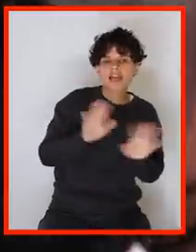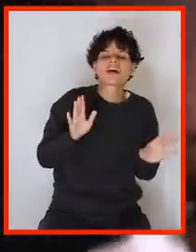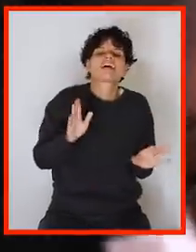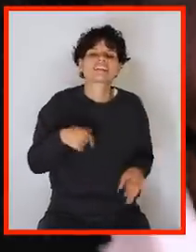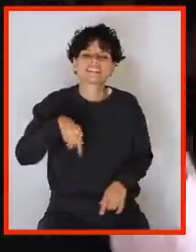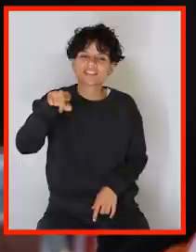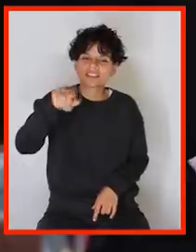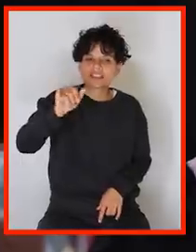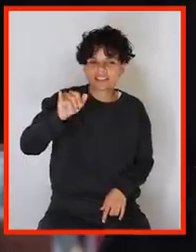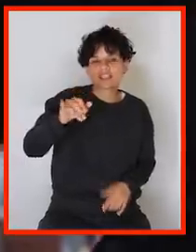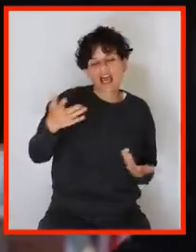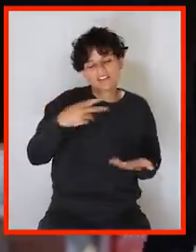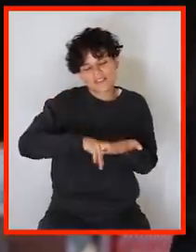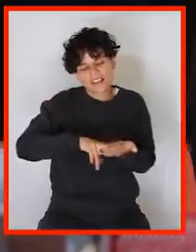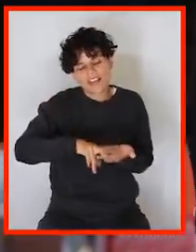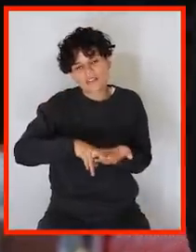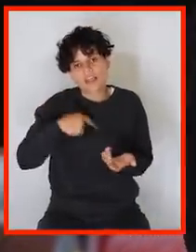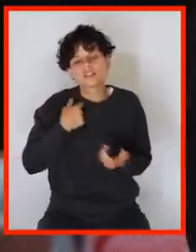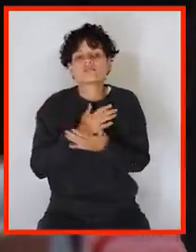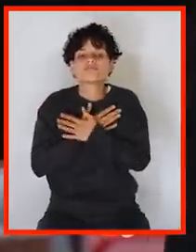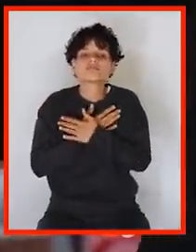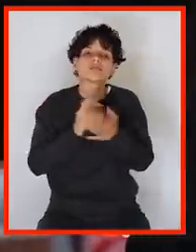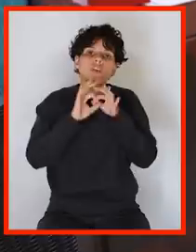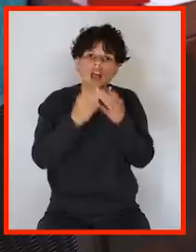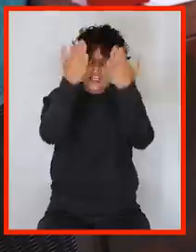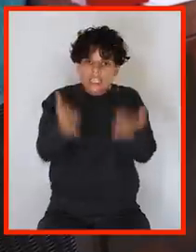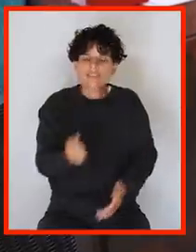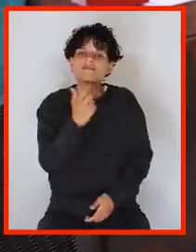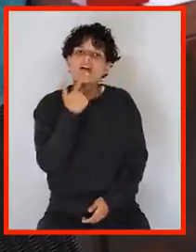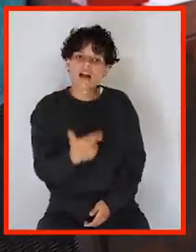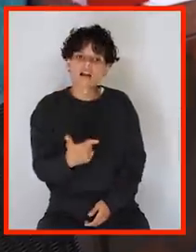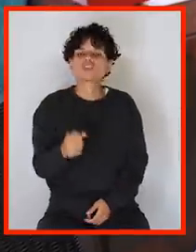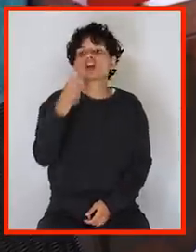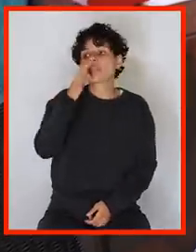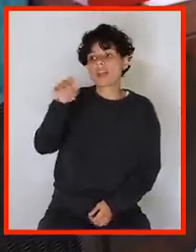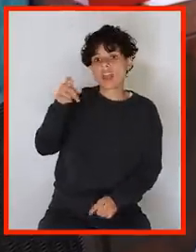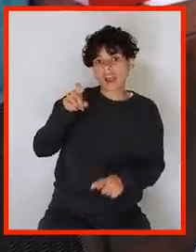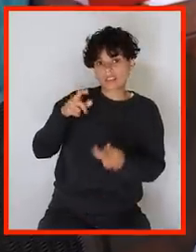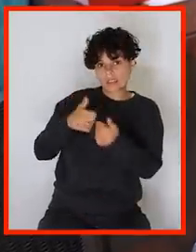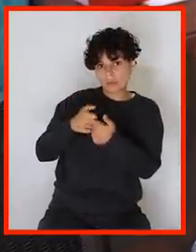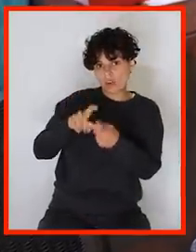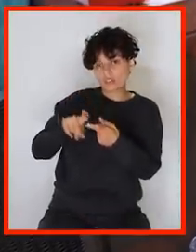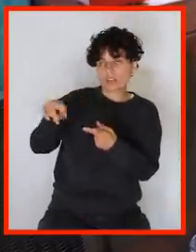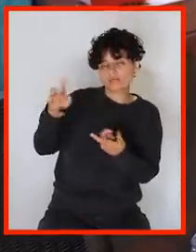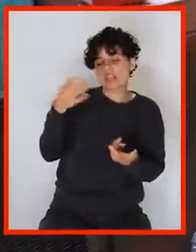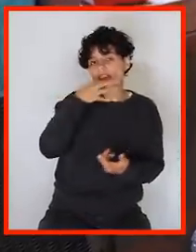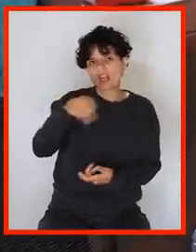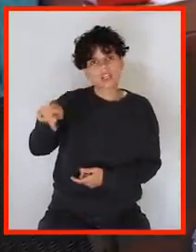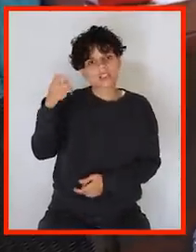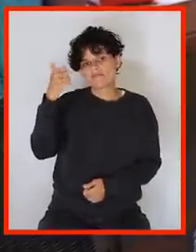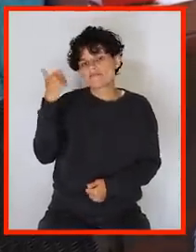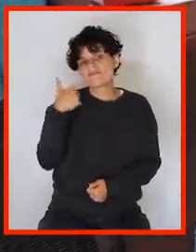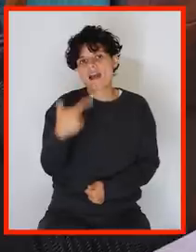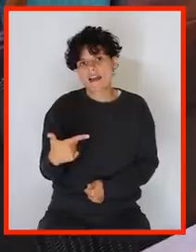A la Javi no, le dije. Bacán, de verdad, bacán. Muchas gracias le por dije, el espacio. Le dije, es bacán tu marido, es bacán. ¿Me enojó un poquito? ¿No? Y me dijo, te